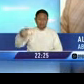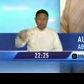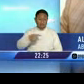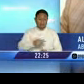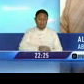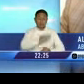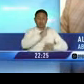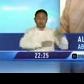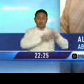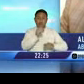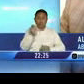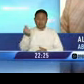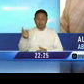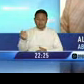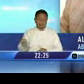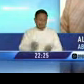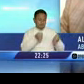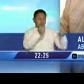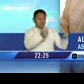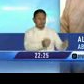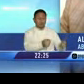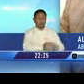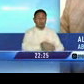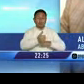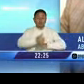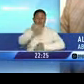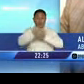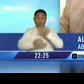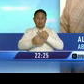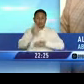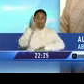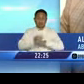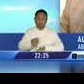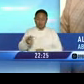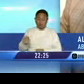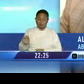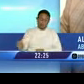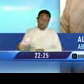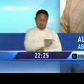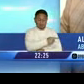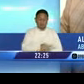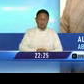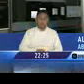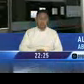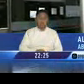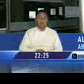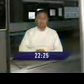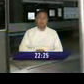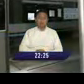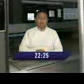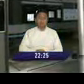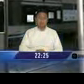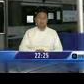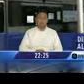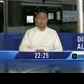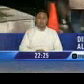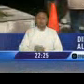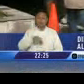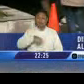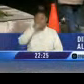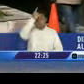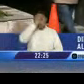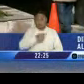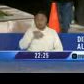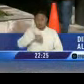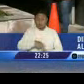se devuelve el dinero. El juez tiene que ordenarla. La devolución de ese dinero. Por otra parte, una vez dictada la